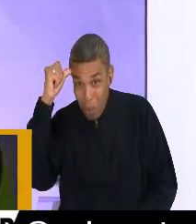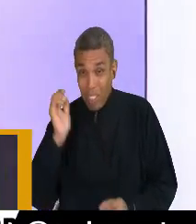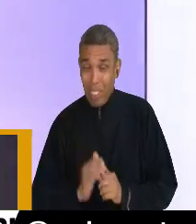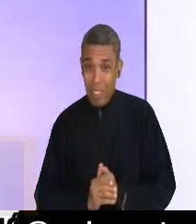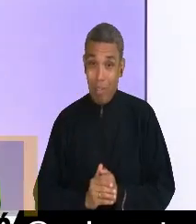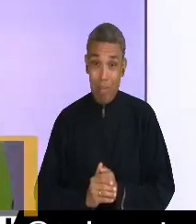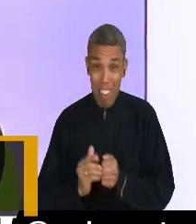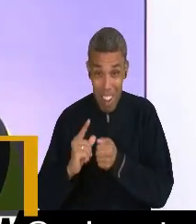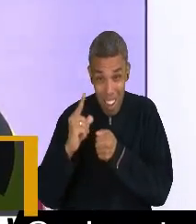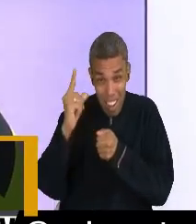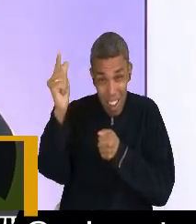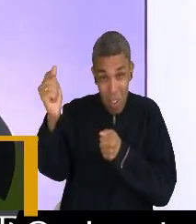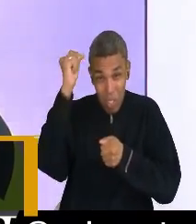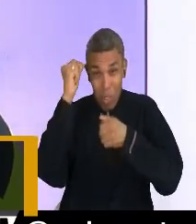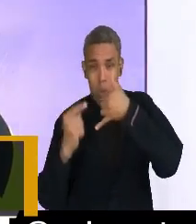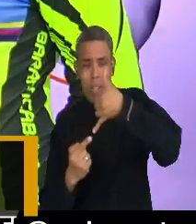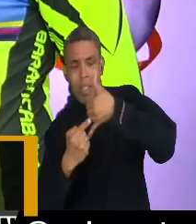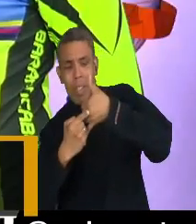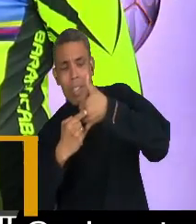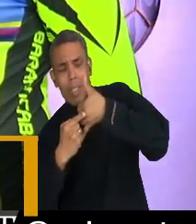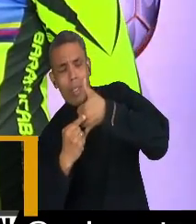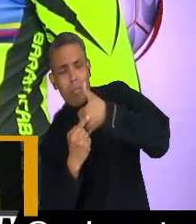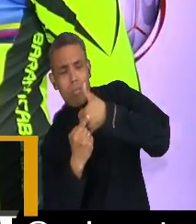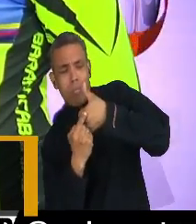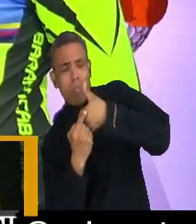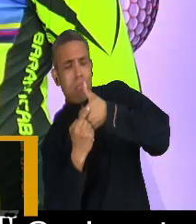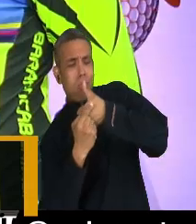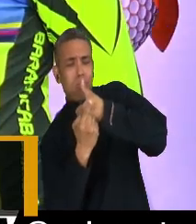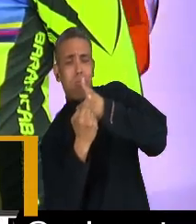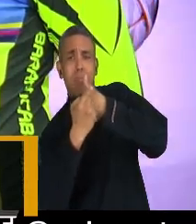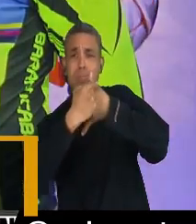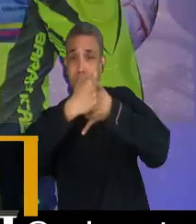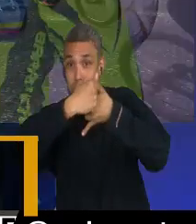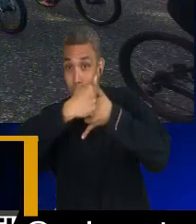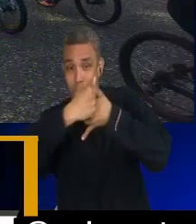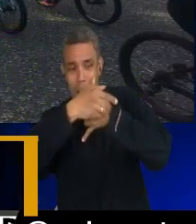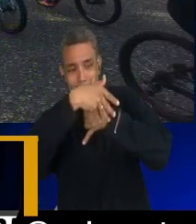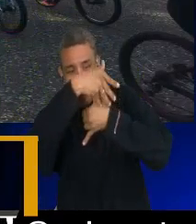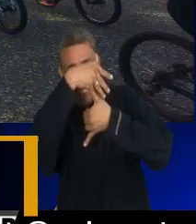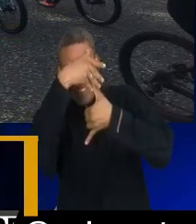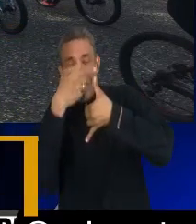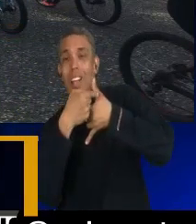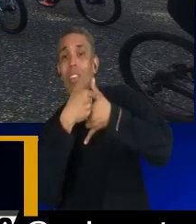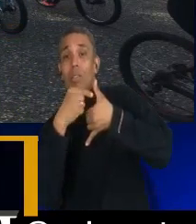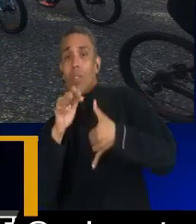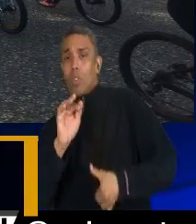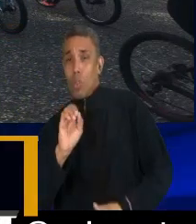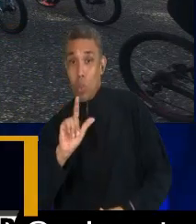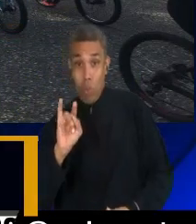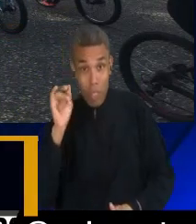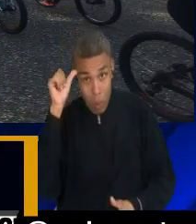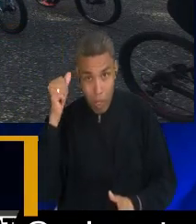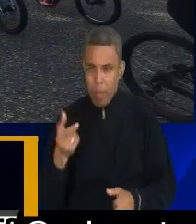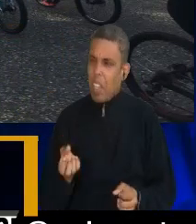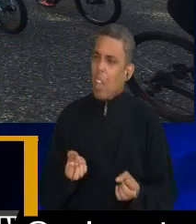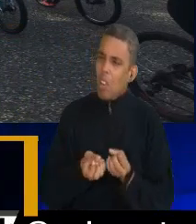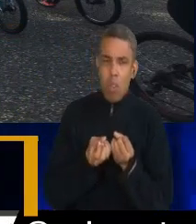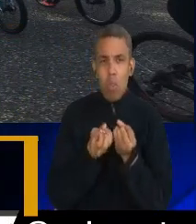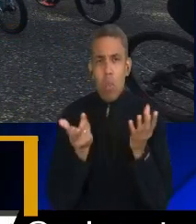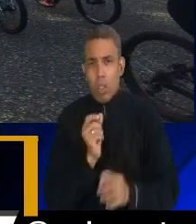como lo habíamos presupuestado, muy bien. ¿Cuántos ciclistas salieron de Barranca Bermeja y cuántos llegaron a Tolú? Salimos 28